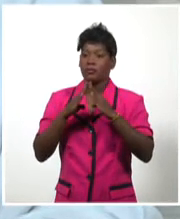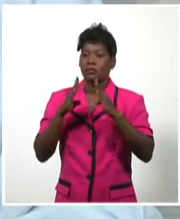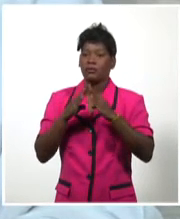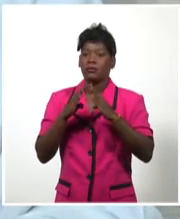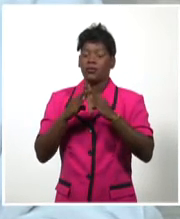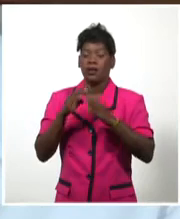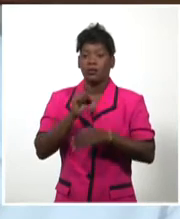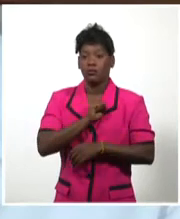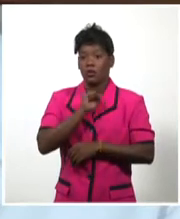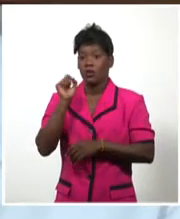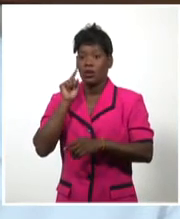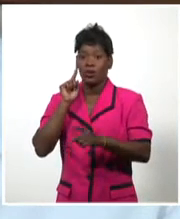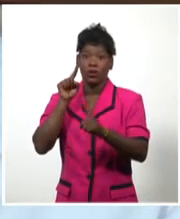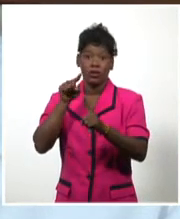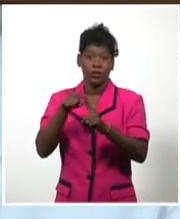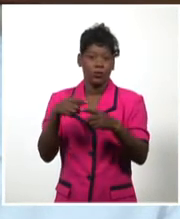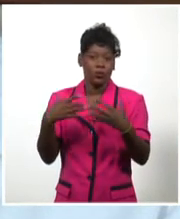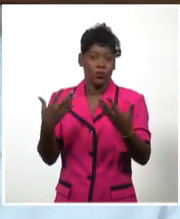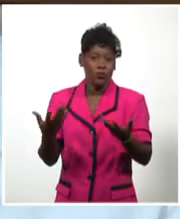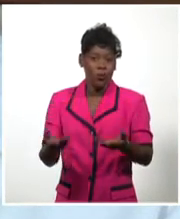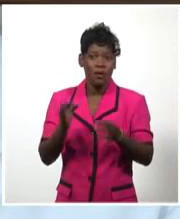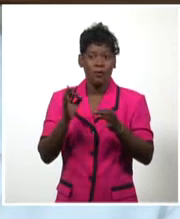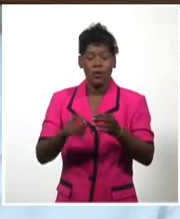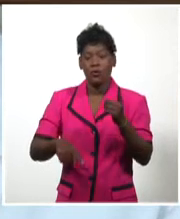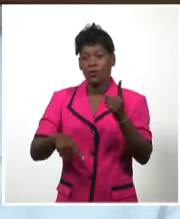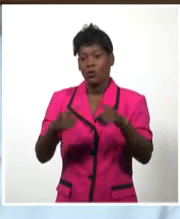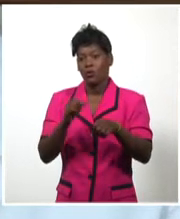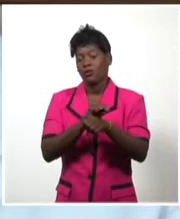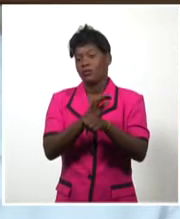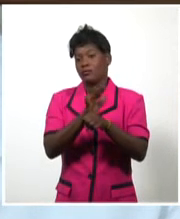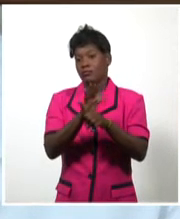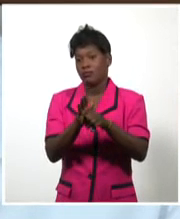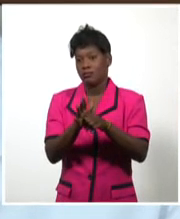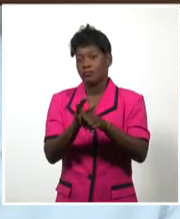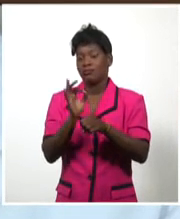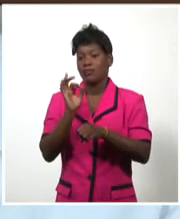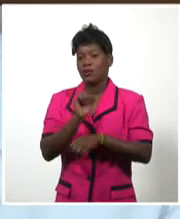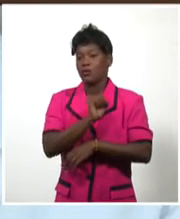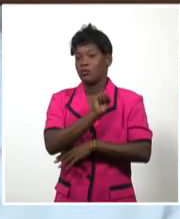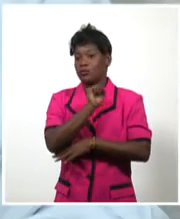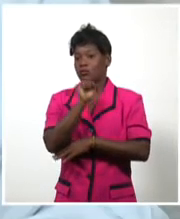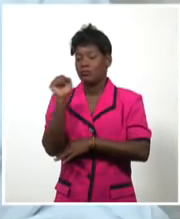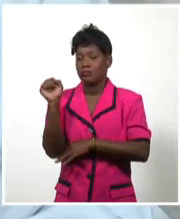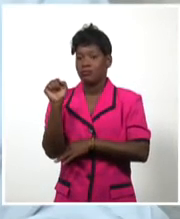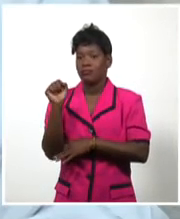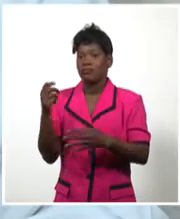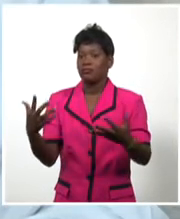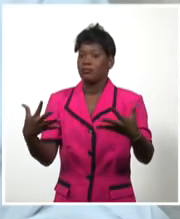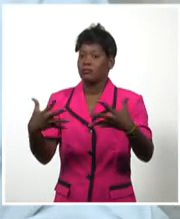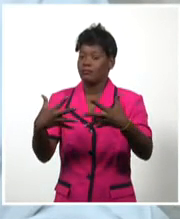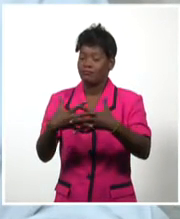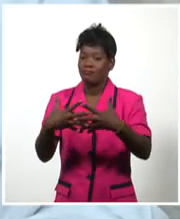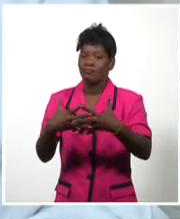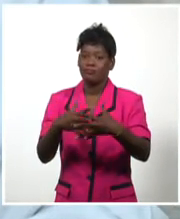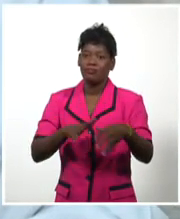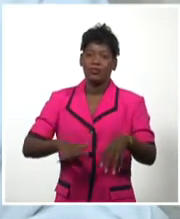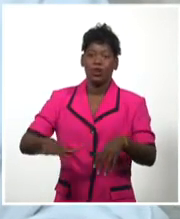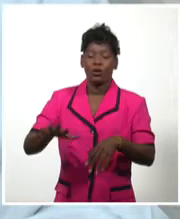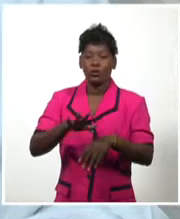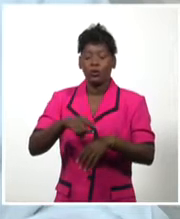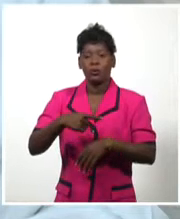la victoria que todos esperamos y luchar por la solidaridad integrativa y poder un día volver